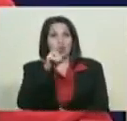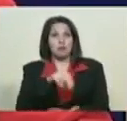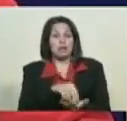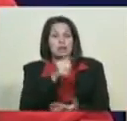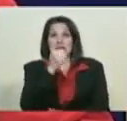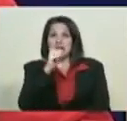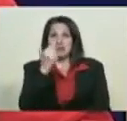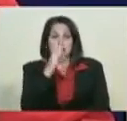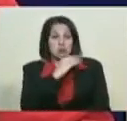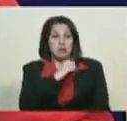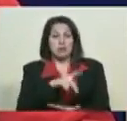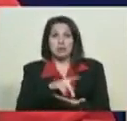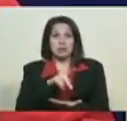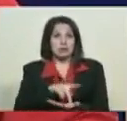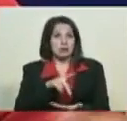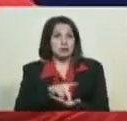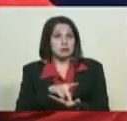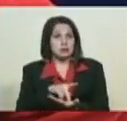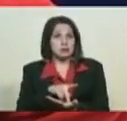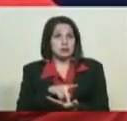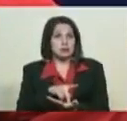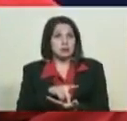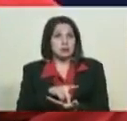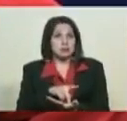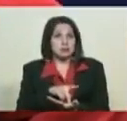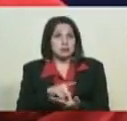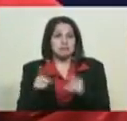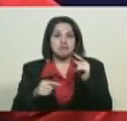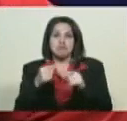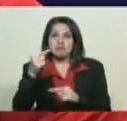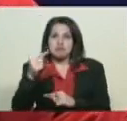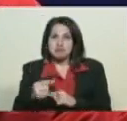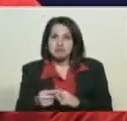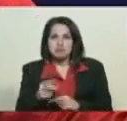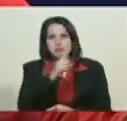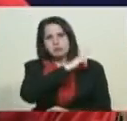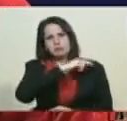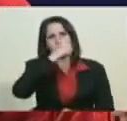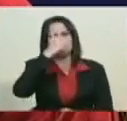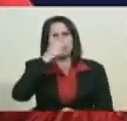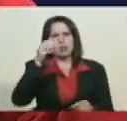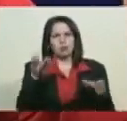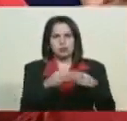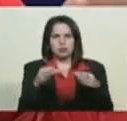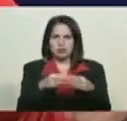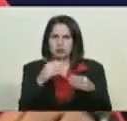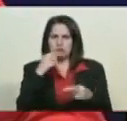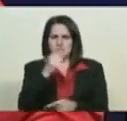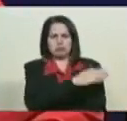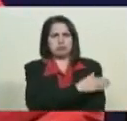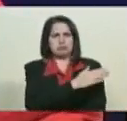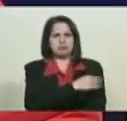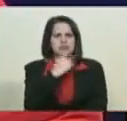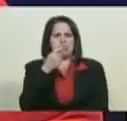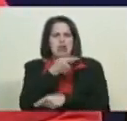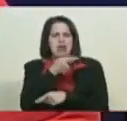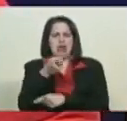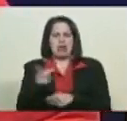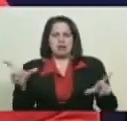tipo de inconveniente. Luego, altos dirigentes de la oposición dijeron que fueron los dueños de los medios los que los